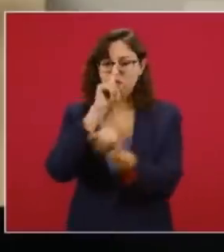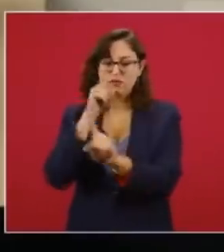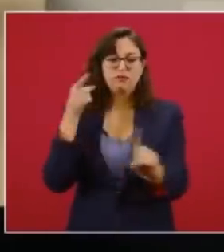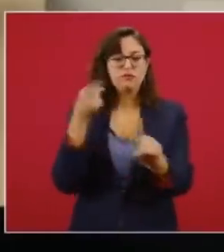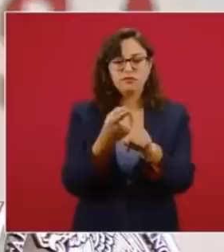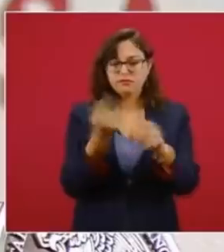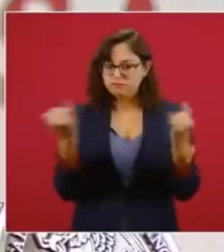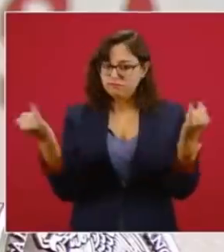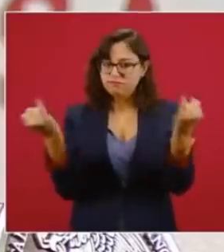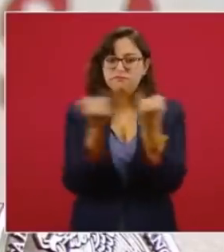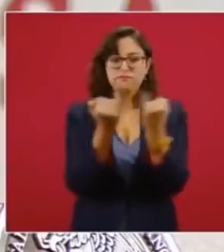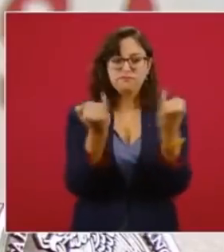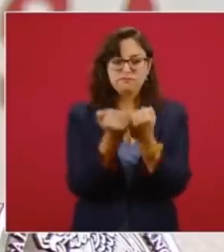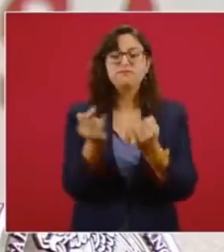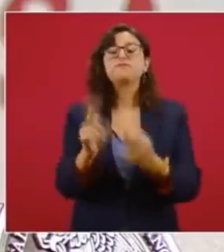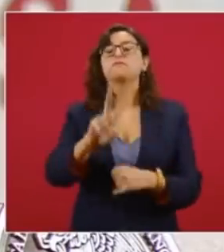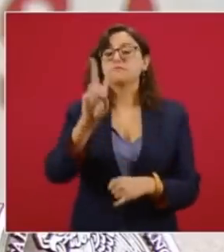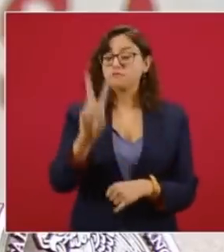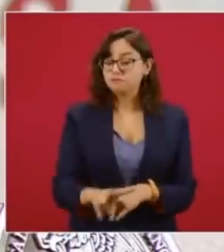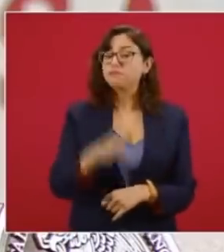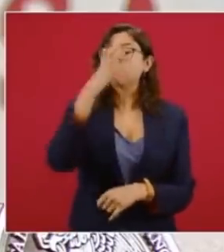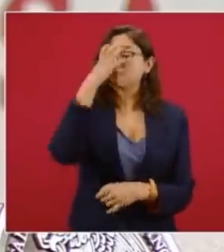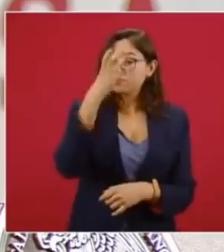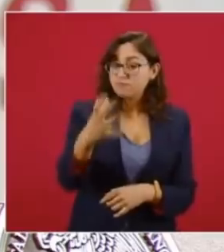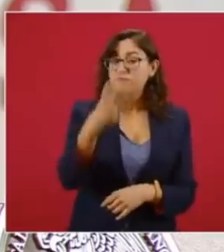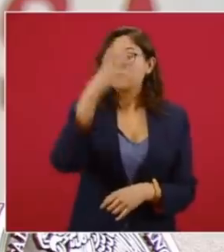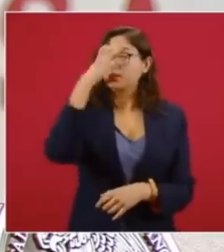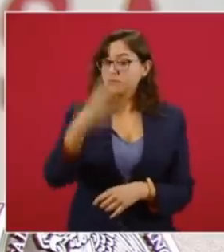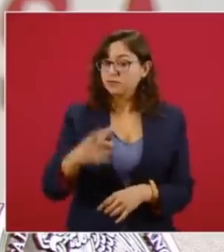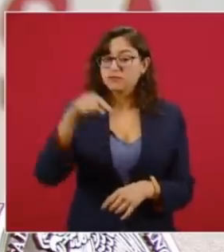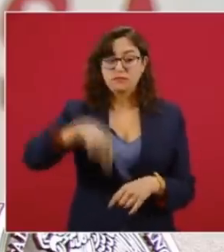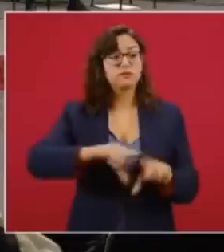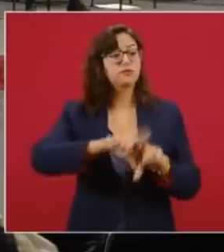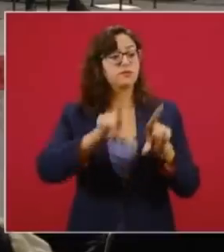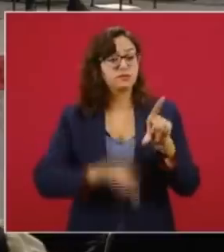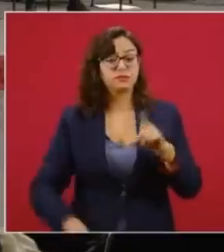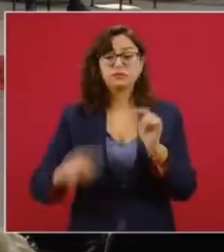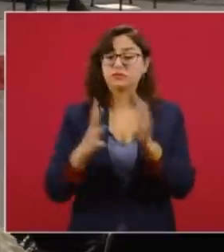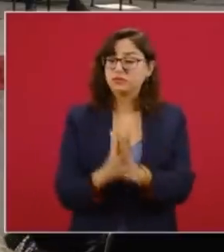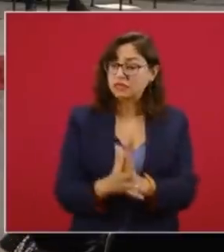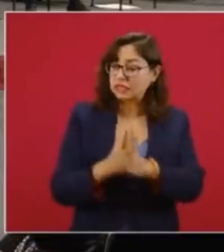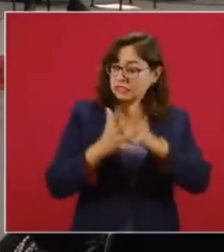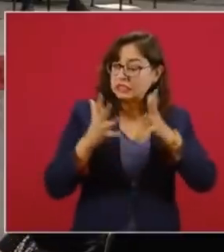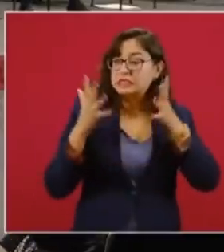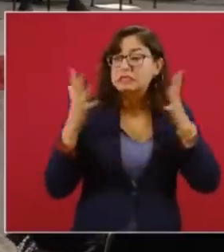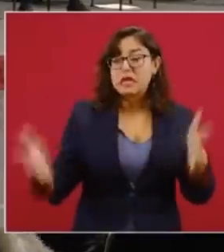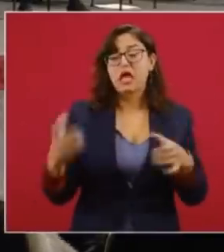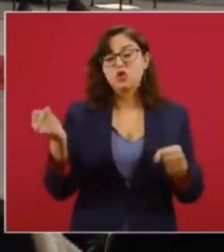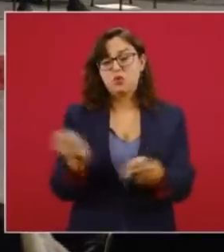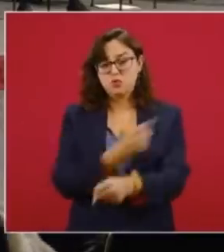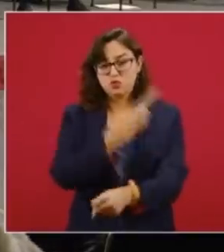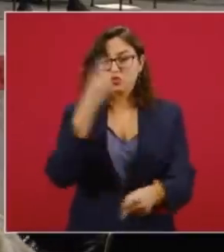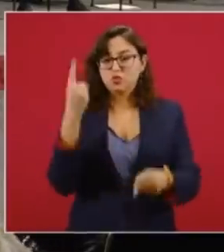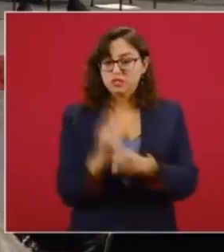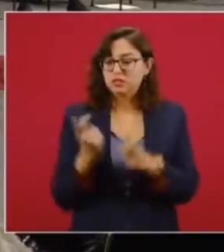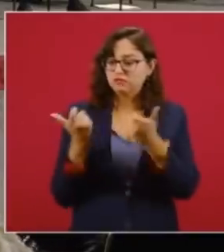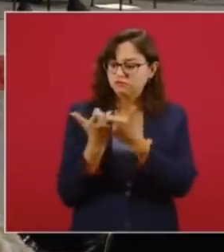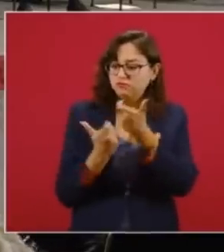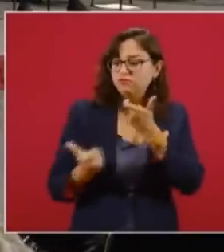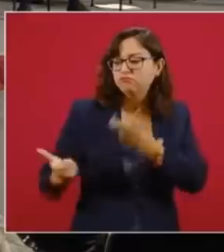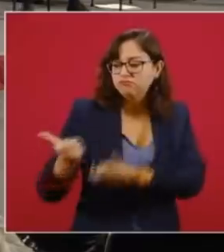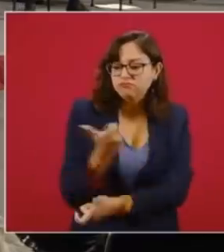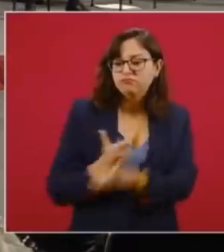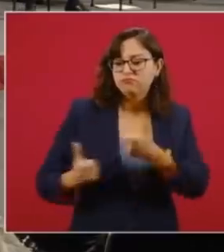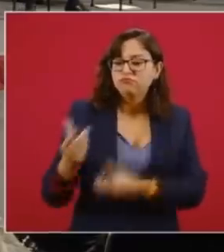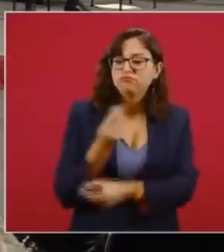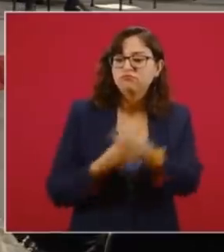hay verdaderamente una enorme, enorme posibilidad en nuestro país de que movilizando la inversión nos recuperemos más rápidamente